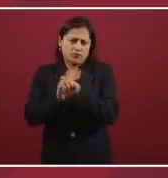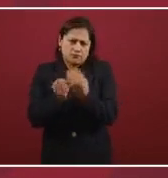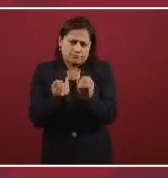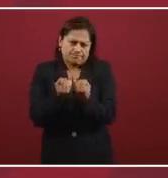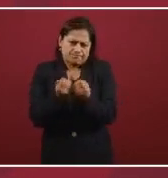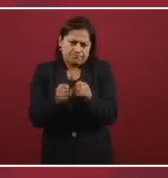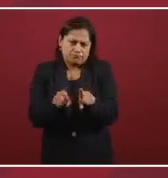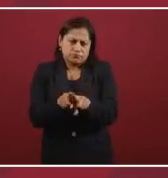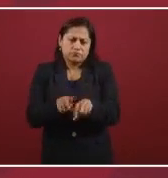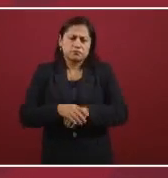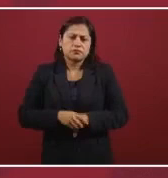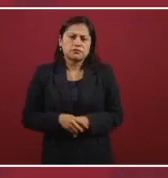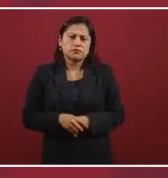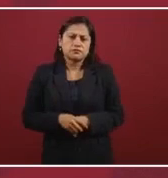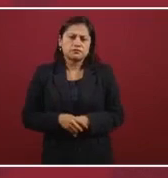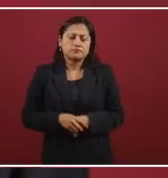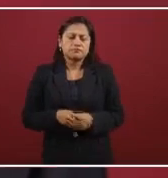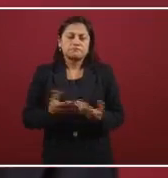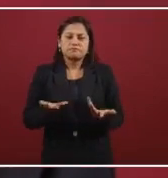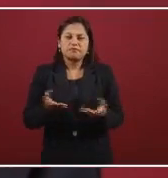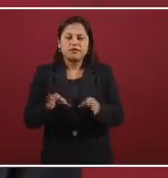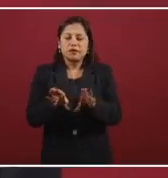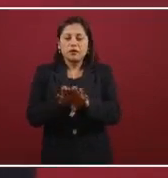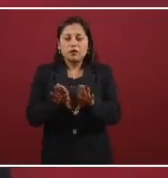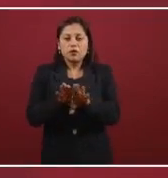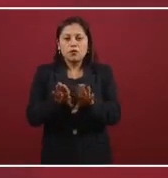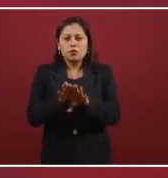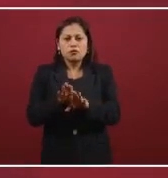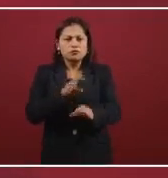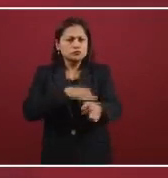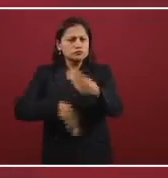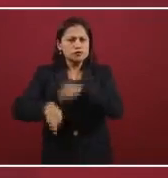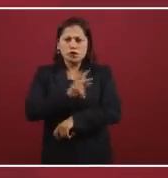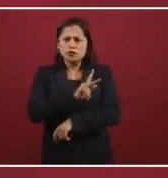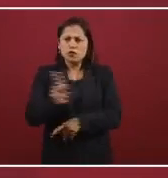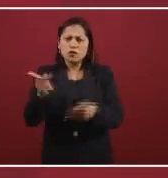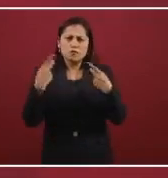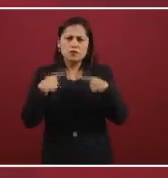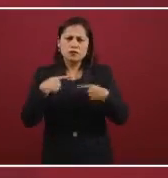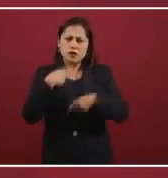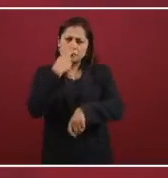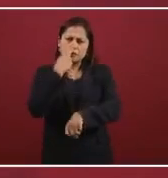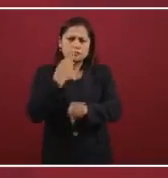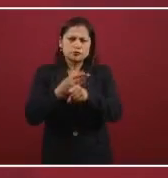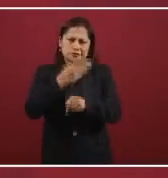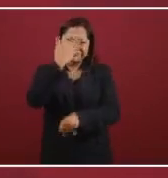que todos asumamos nuestra responsabilidad,